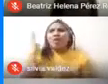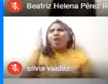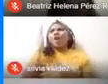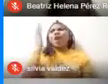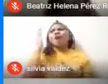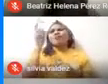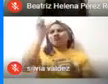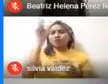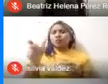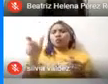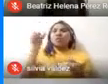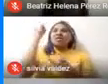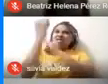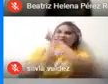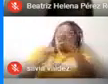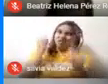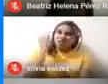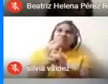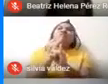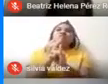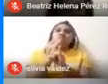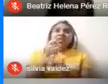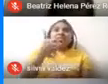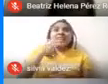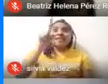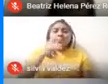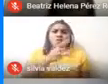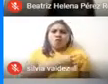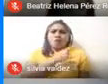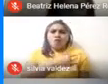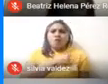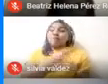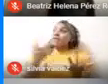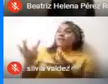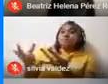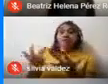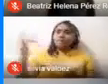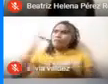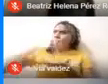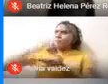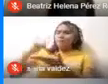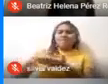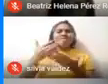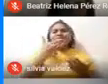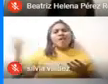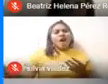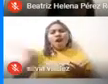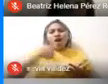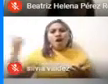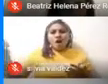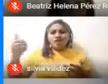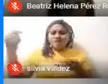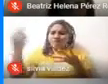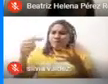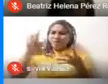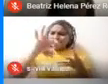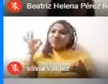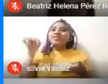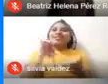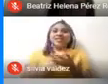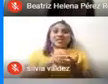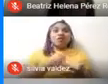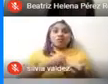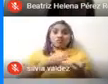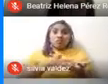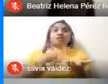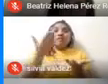conferencistas internacionales, 16 universidades esperándolos con las mejores opciones, como nos contó Laura. Y la